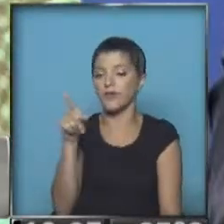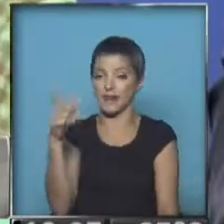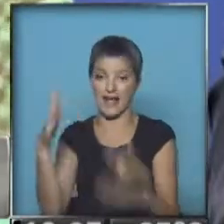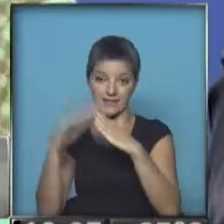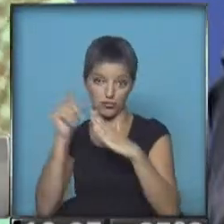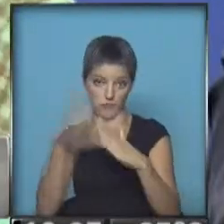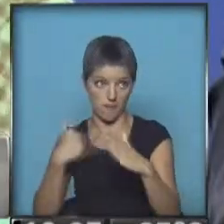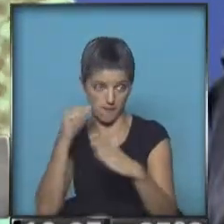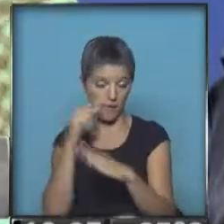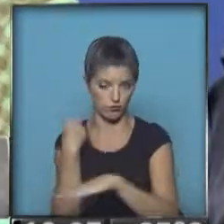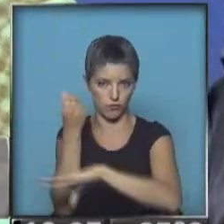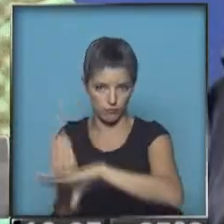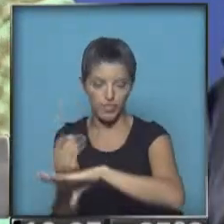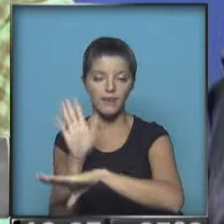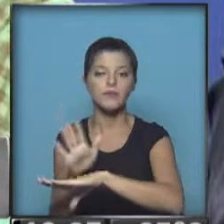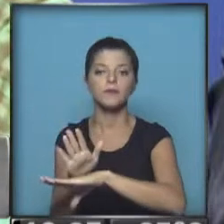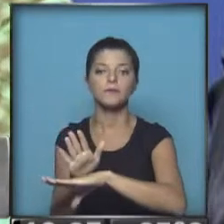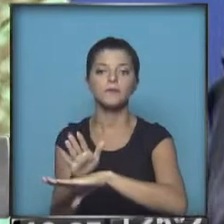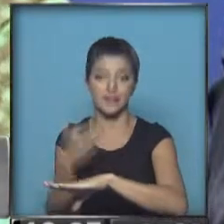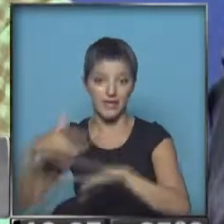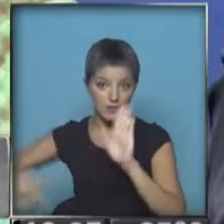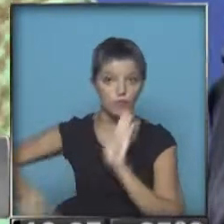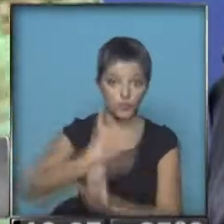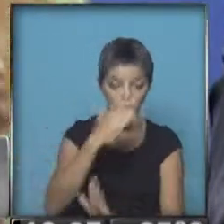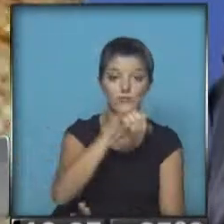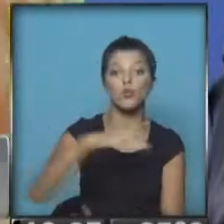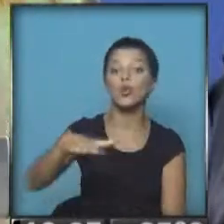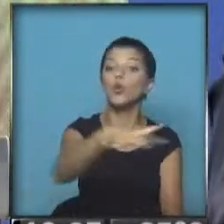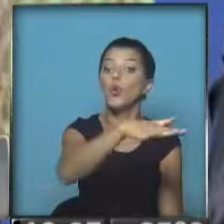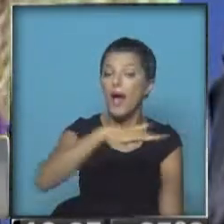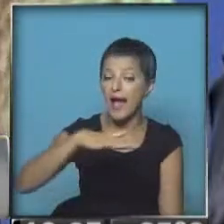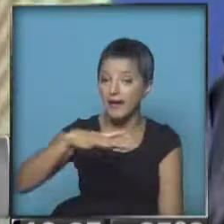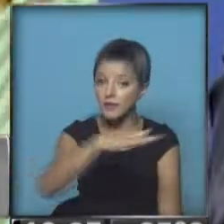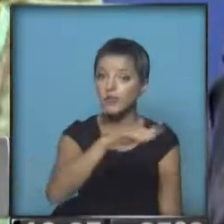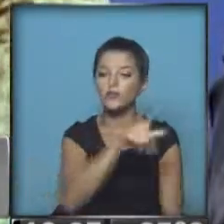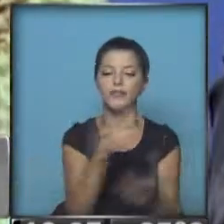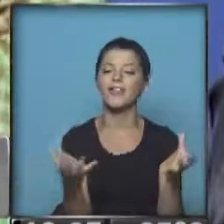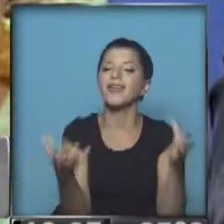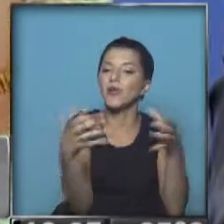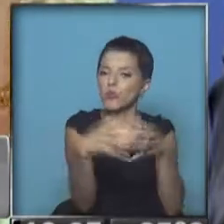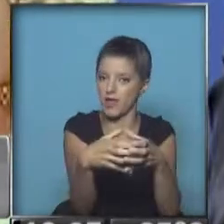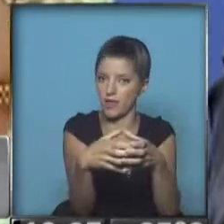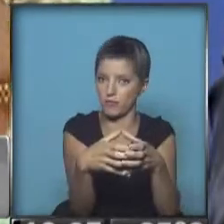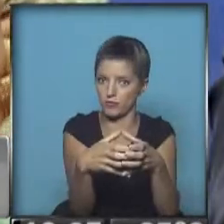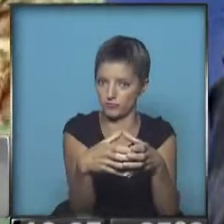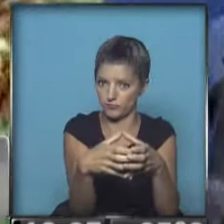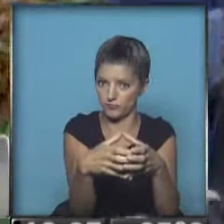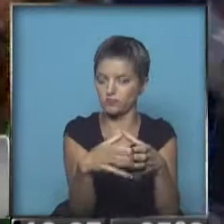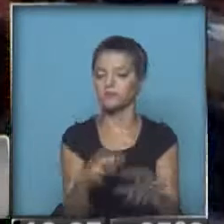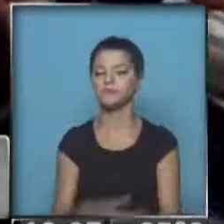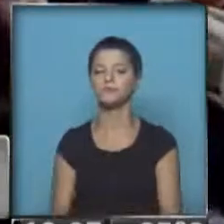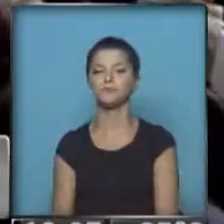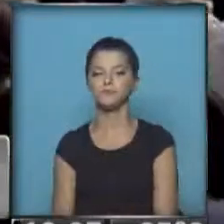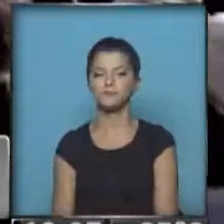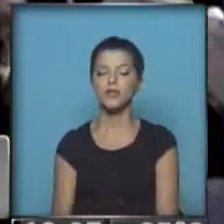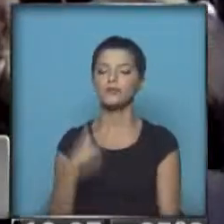padres, a punto de irnos al Salesiano, que era el lugar donde nos reuníamos en las grandes concentraciones,